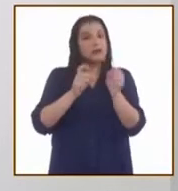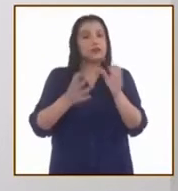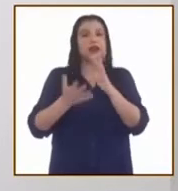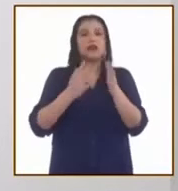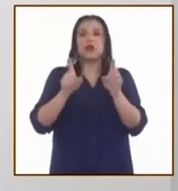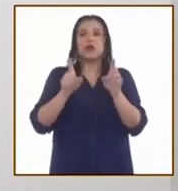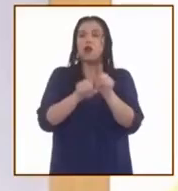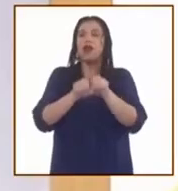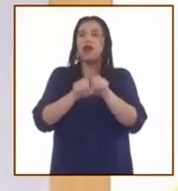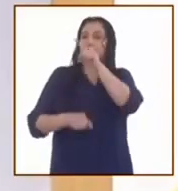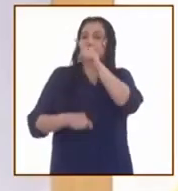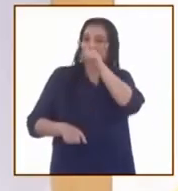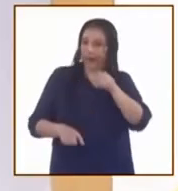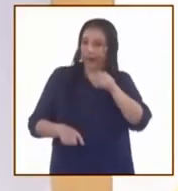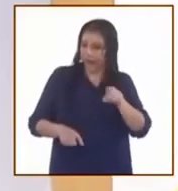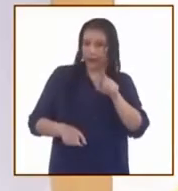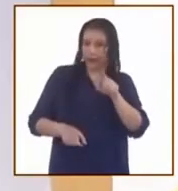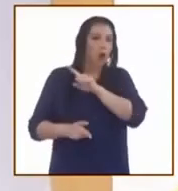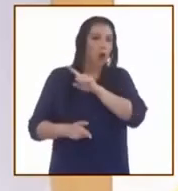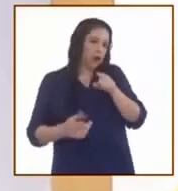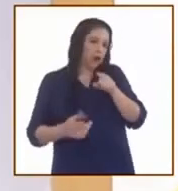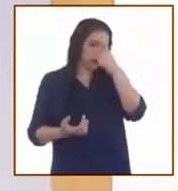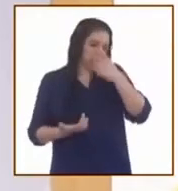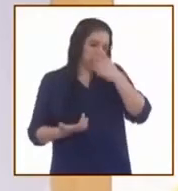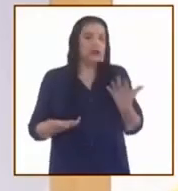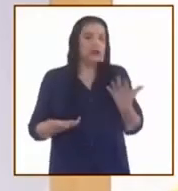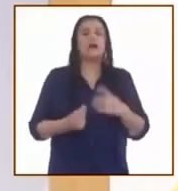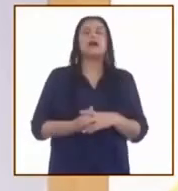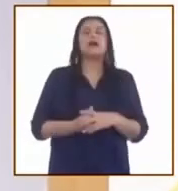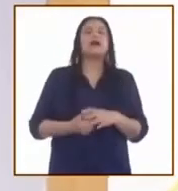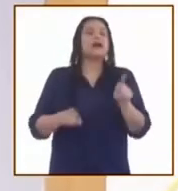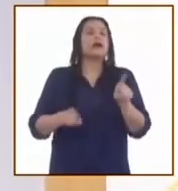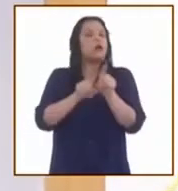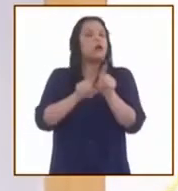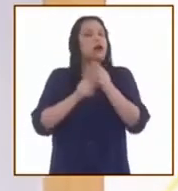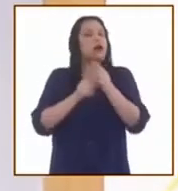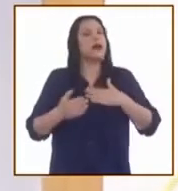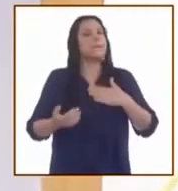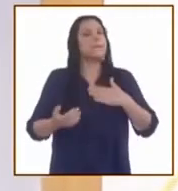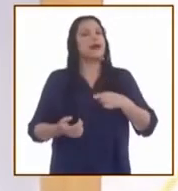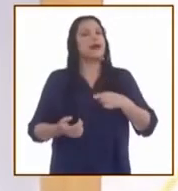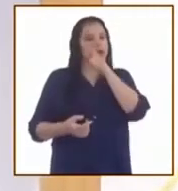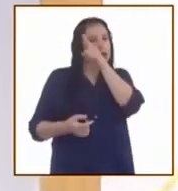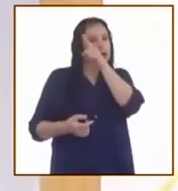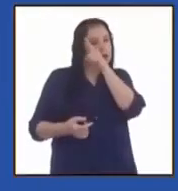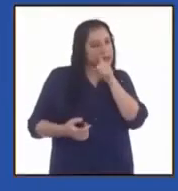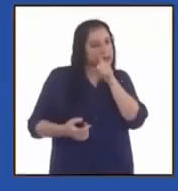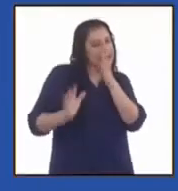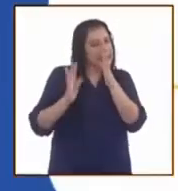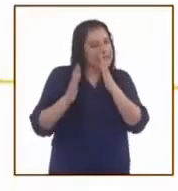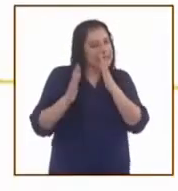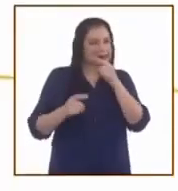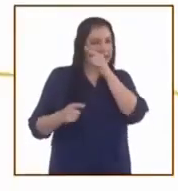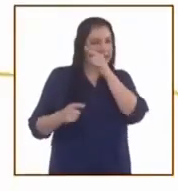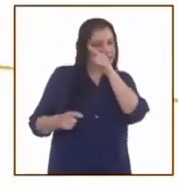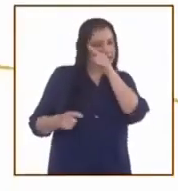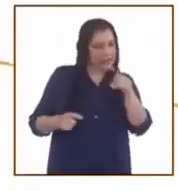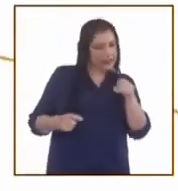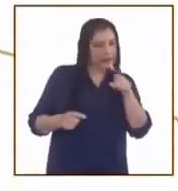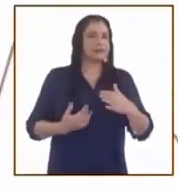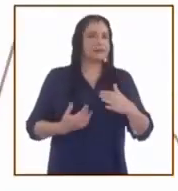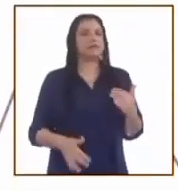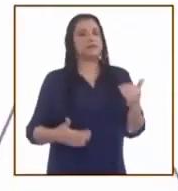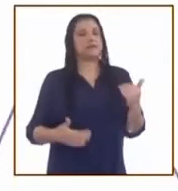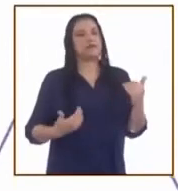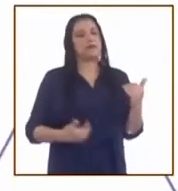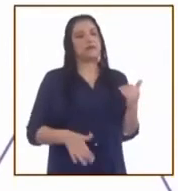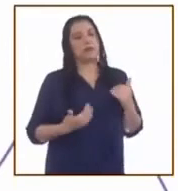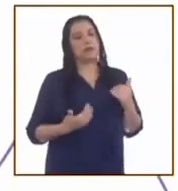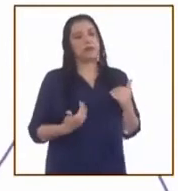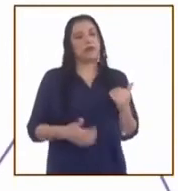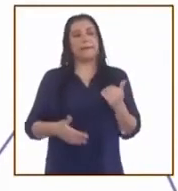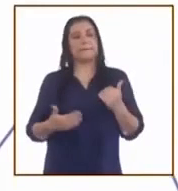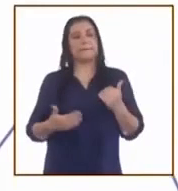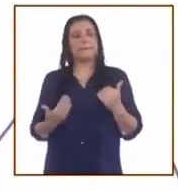de una recta. Pues sí, en mis datos también se formaría una línea casi recta.